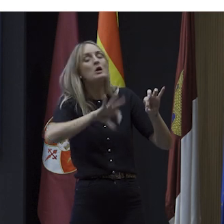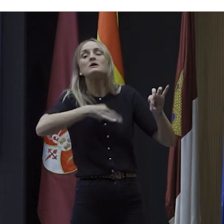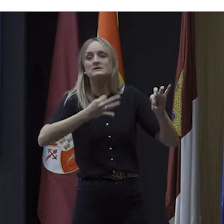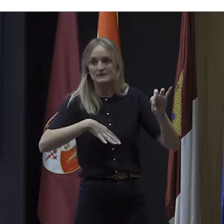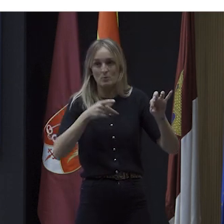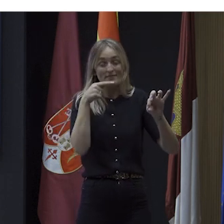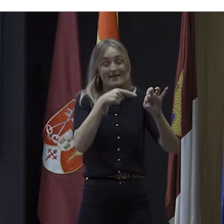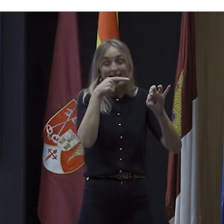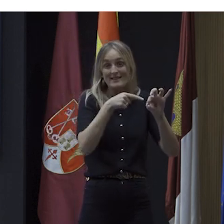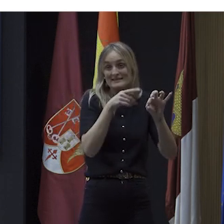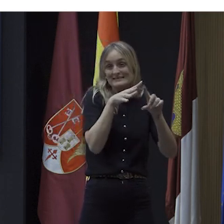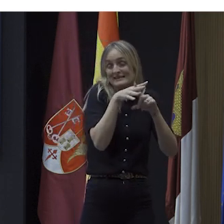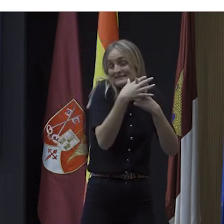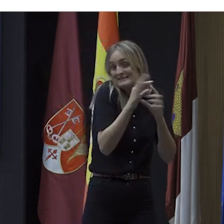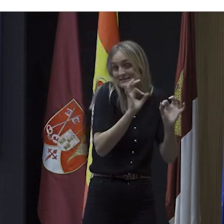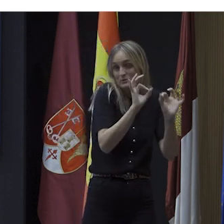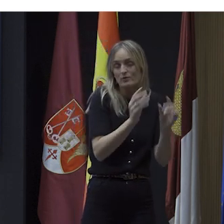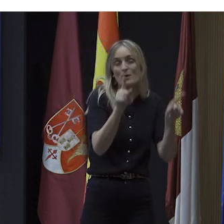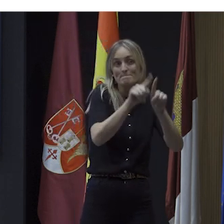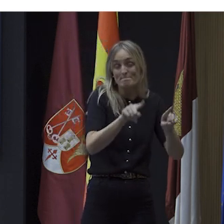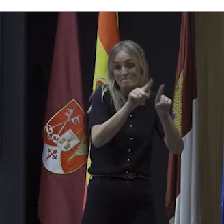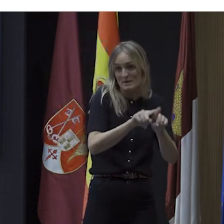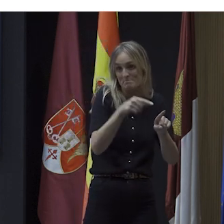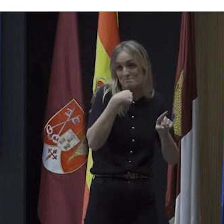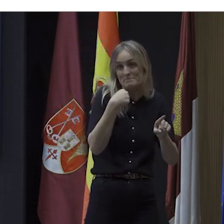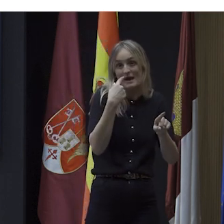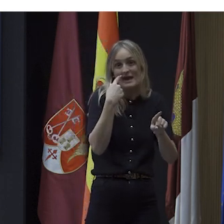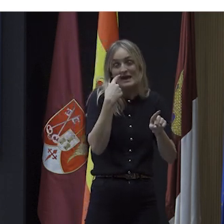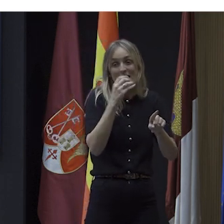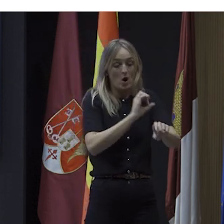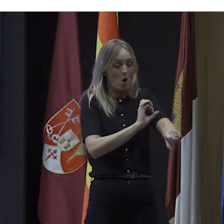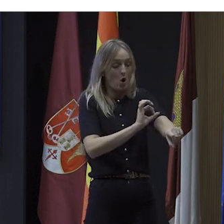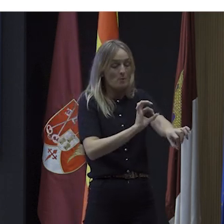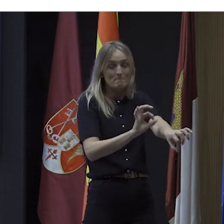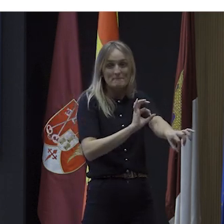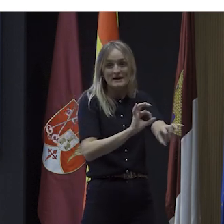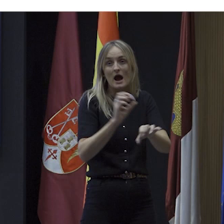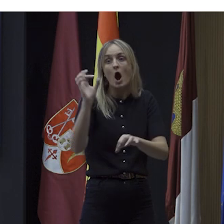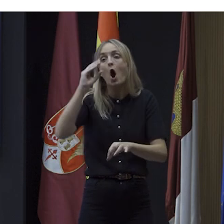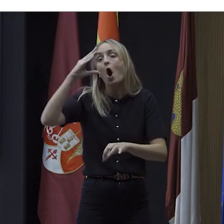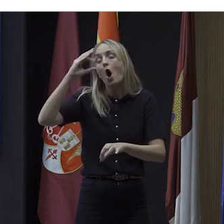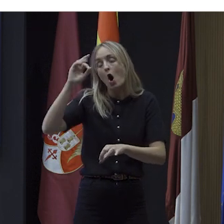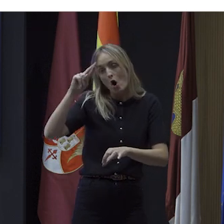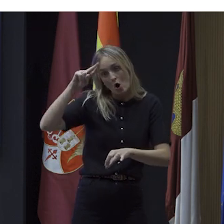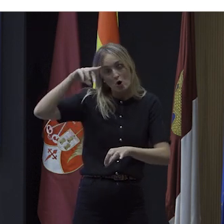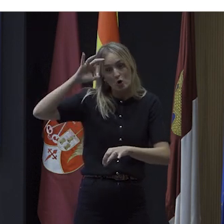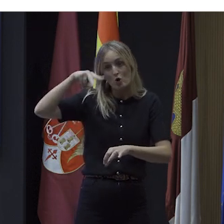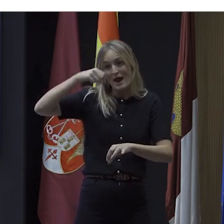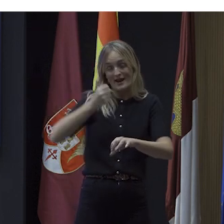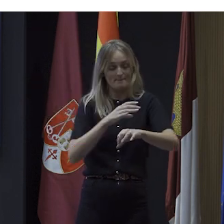este mismo procedimiento de la arteriografía a nivel de las coronarias. Habría que emplear